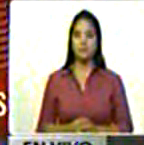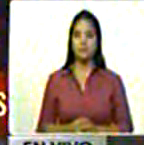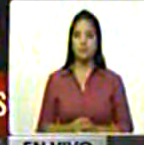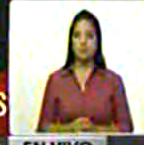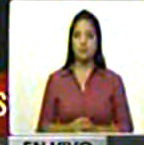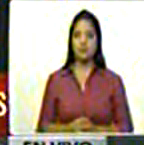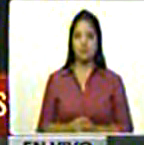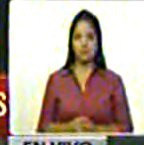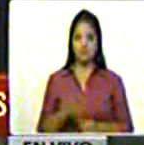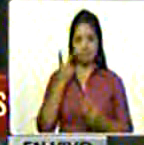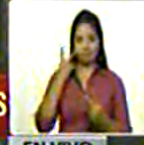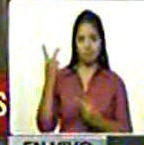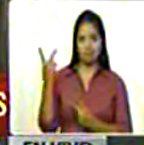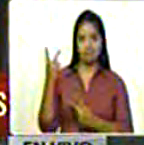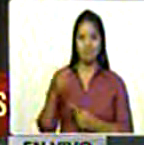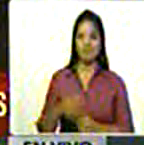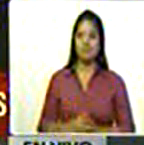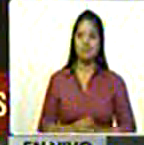Reverol. Fíjense cómo le llegamos acá.